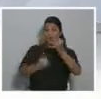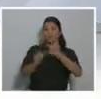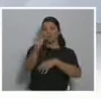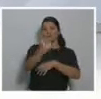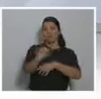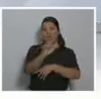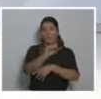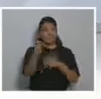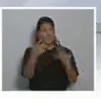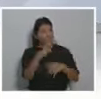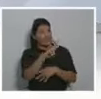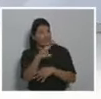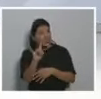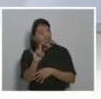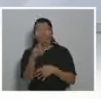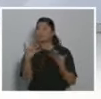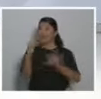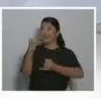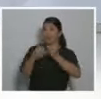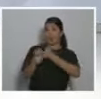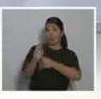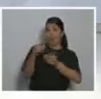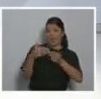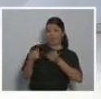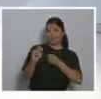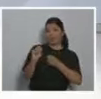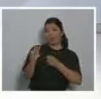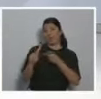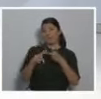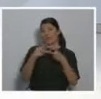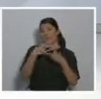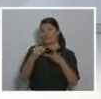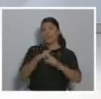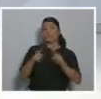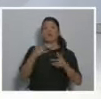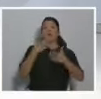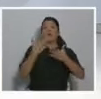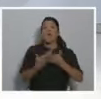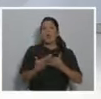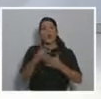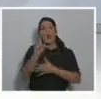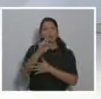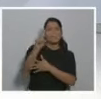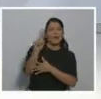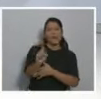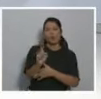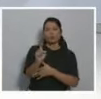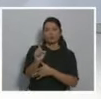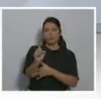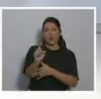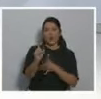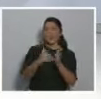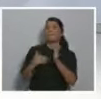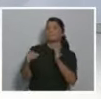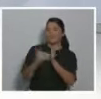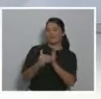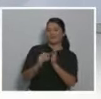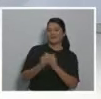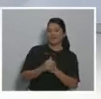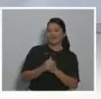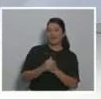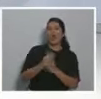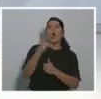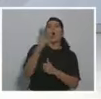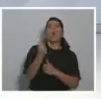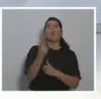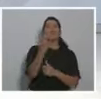Ya viste, no fue octubre, ya casi viene noviembre, diciembre. Pero bueno, la pregunta del millón, literal. Del millón, claro.